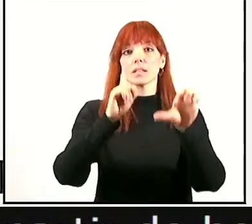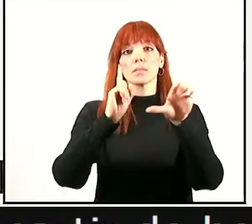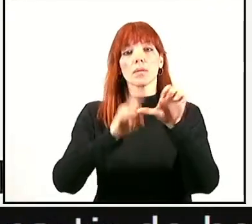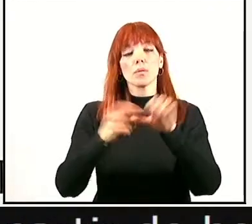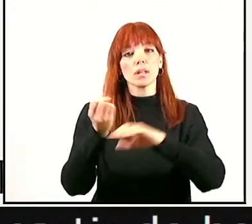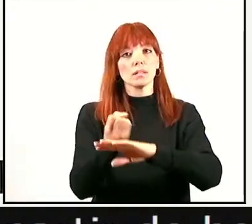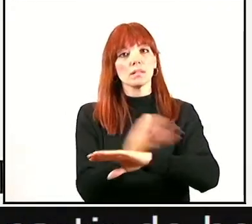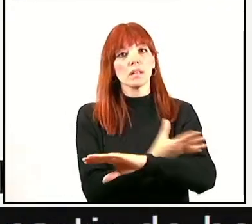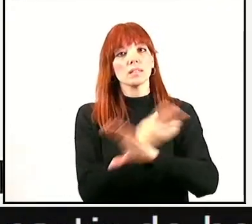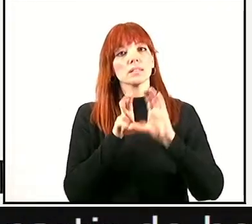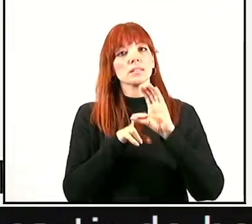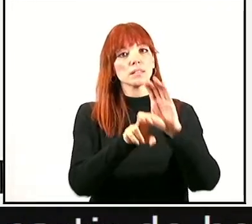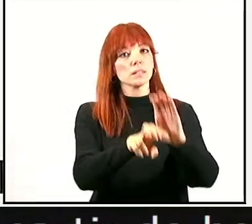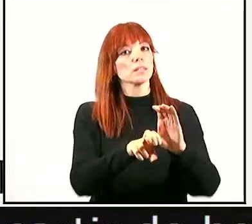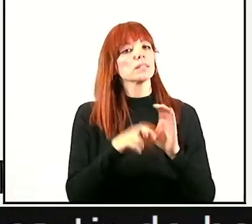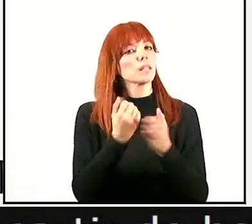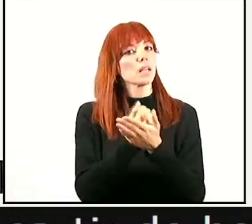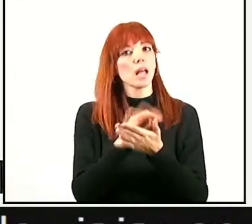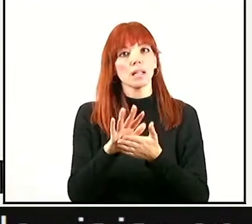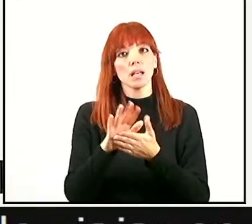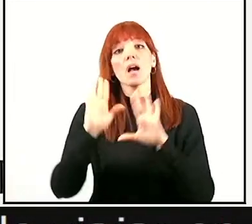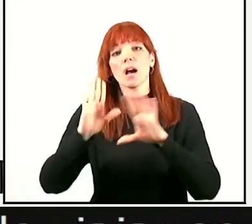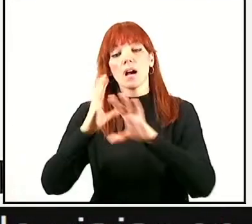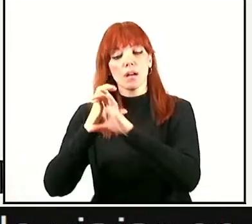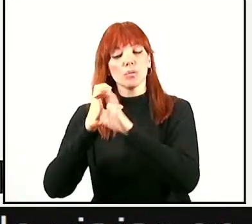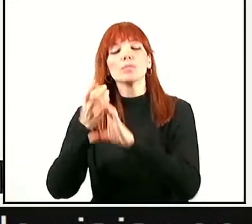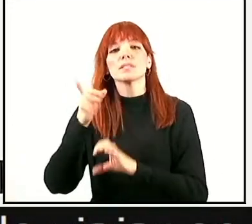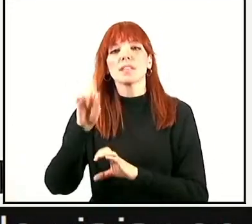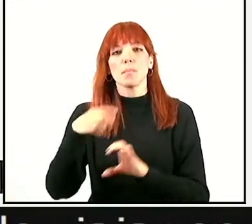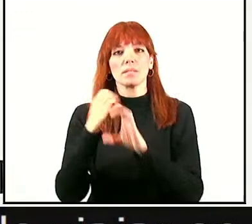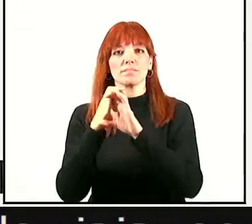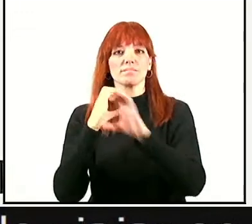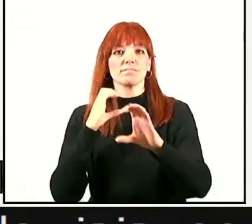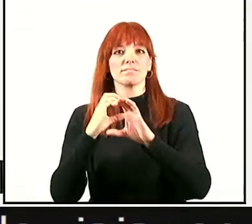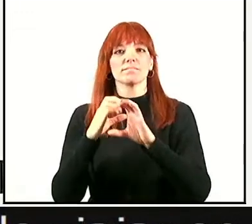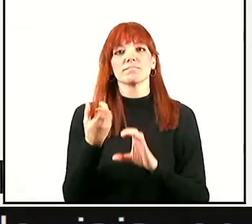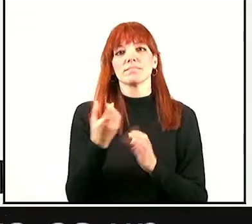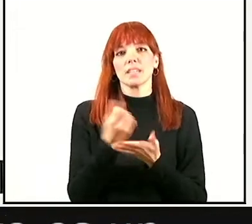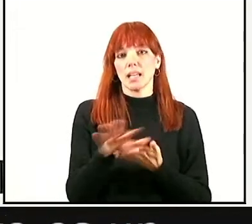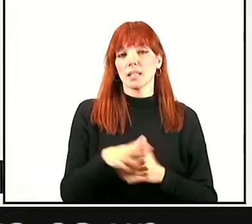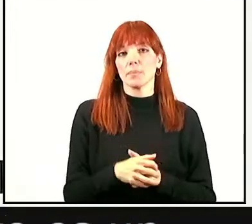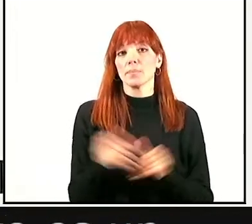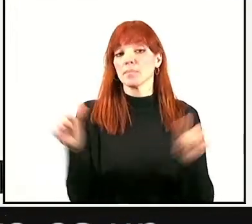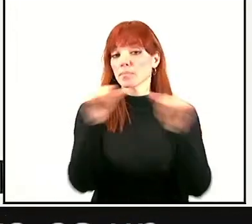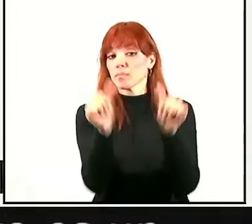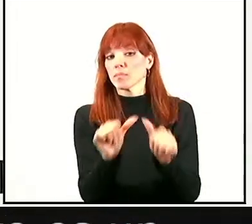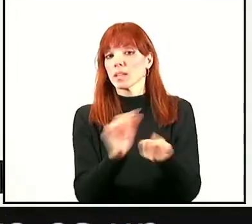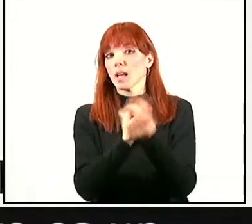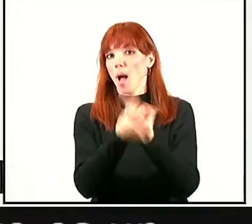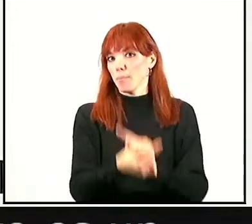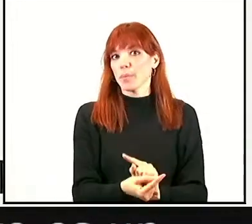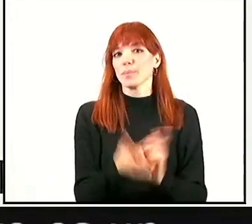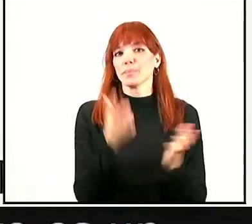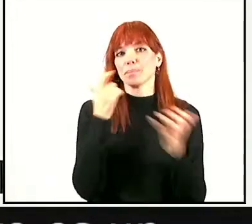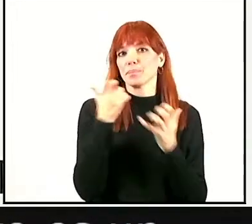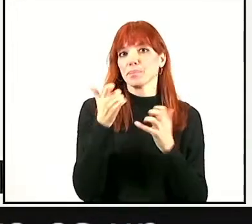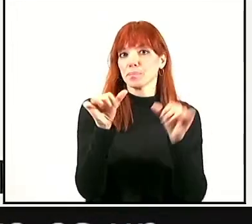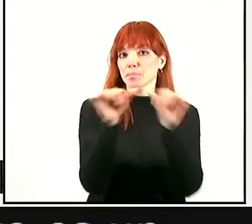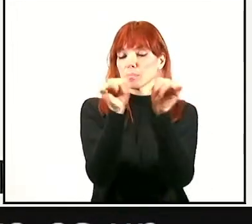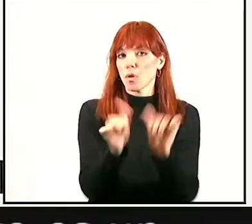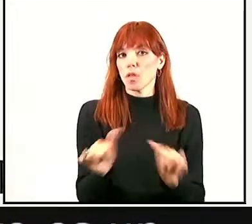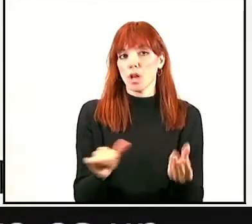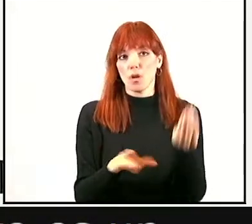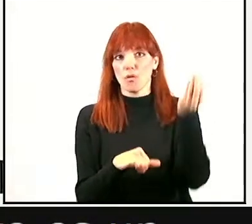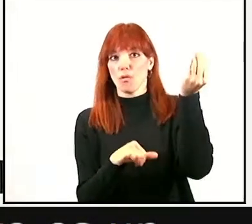tren de manera gratuita y en autobús. Y esto es un cambio de modelo. Es un cambio de modelo. La